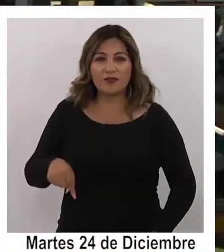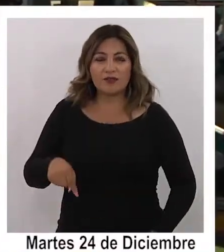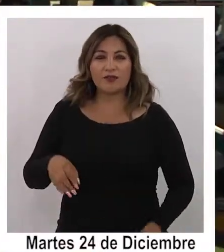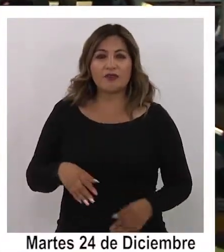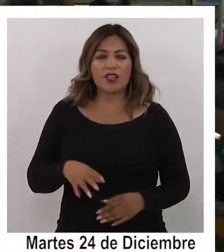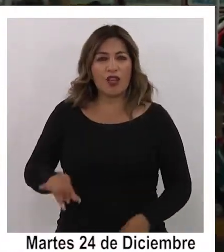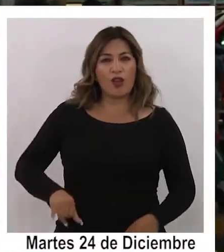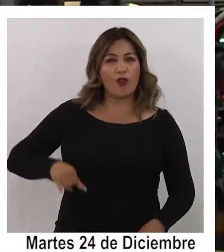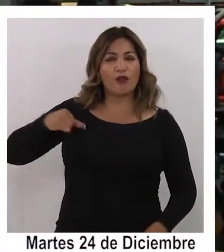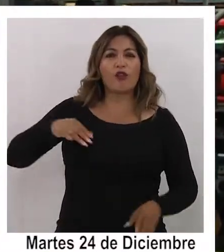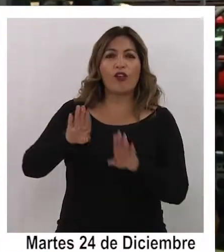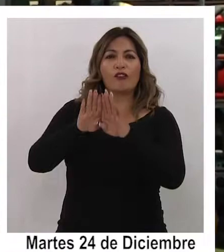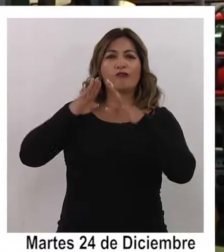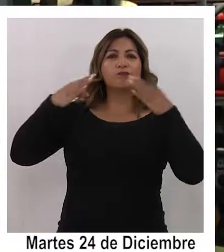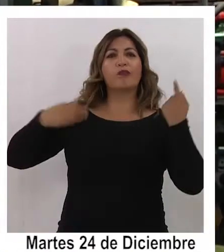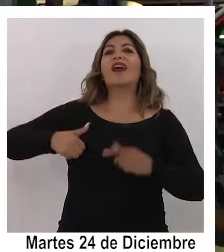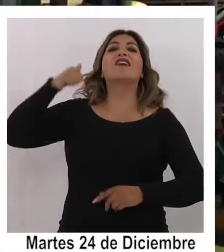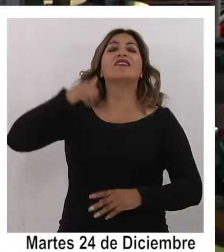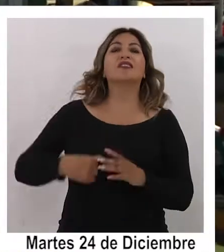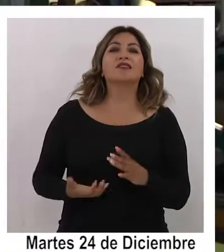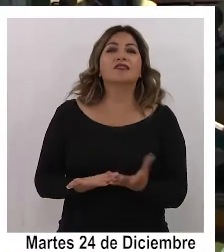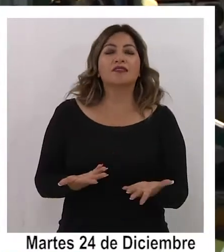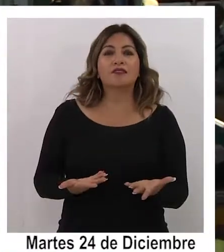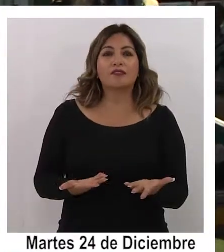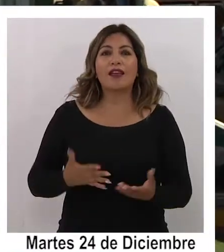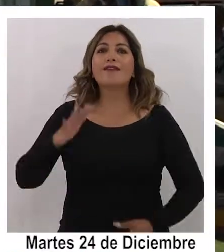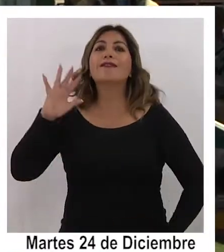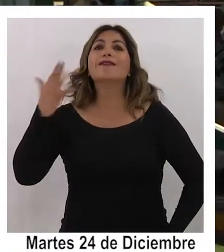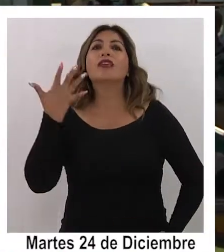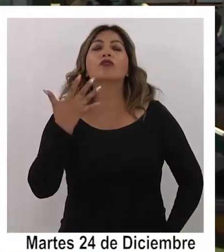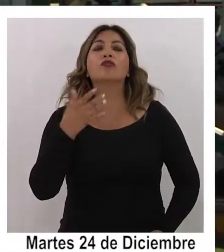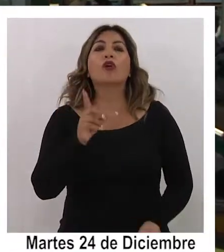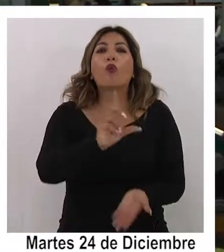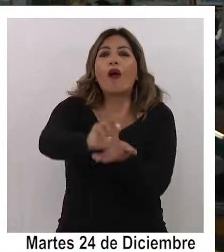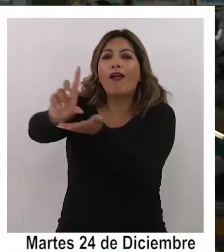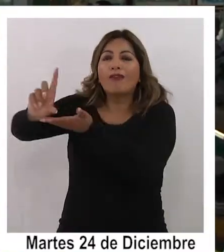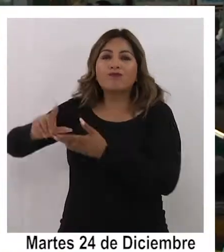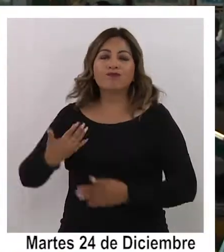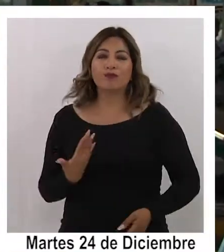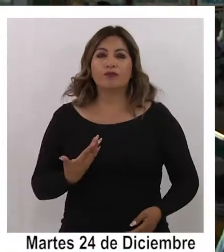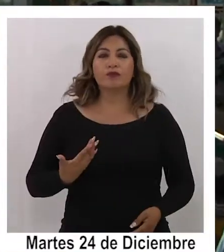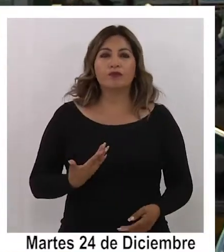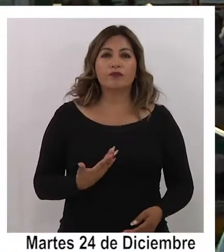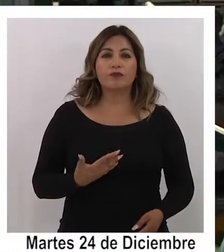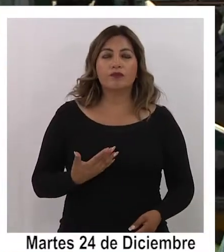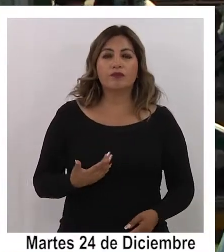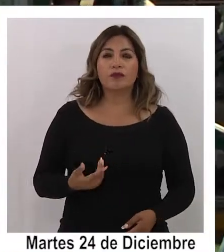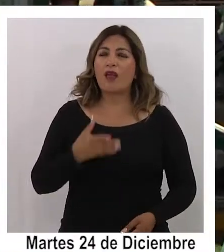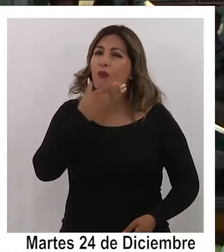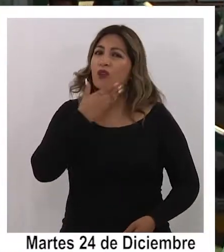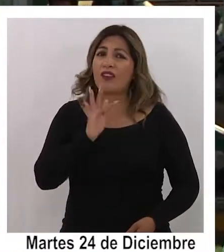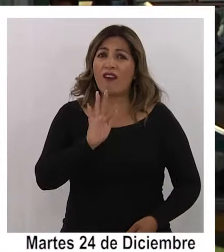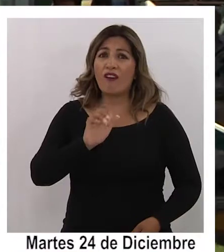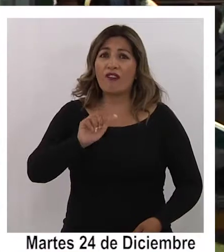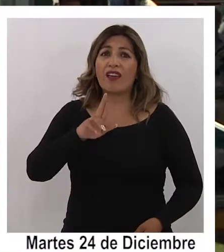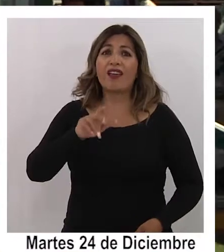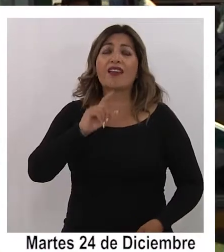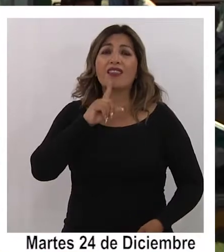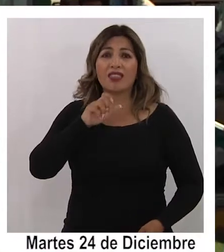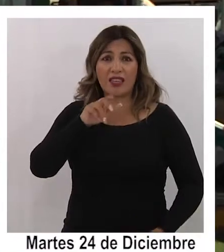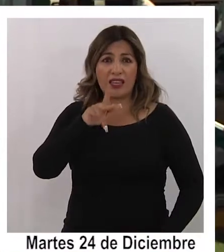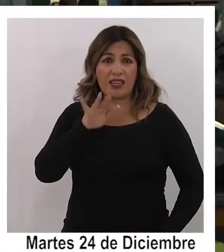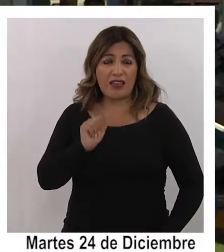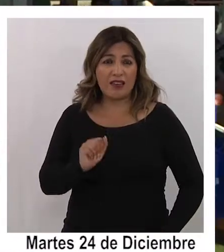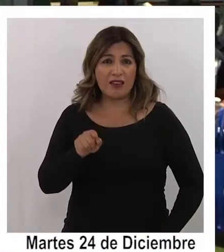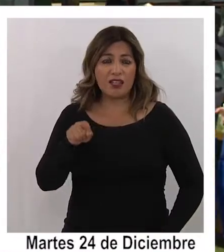tuvimos el orgullo de abrir ayer nuestro quinto local. Es una ferretería hermosa